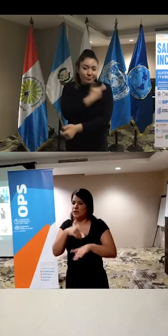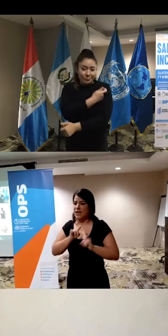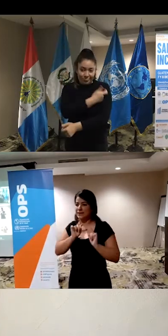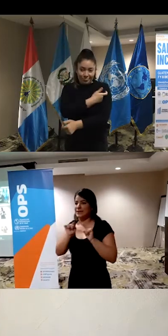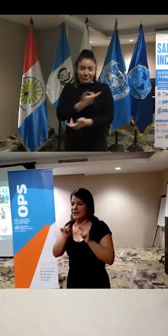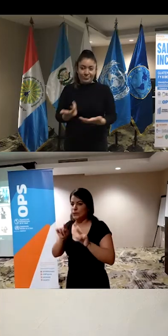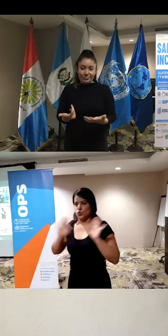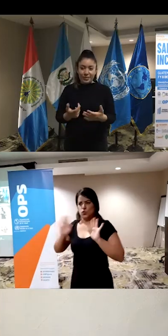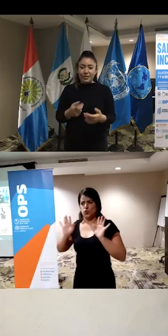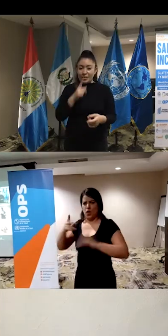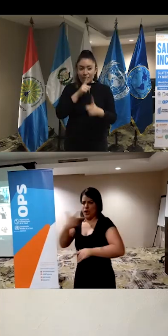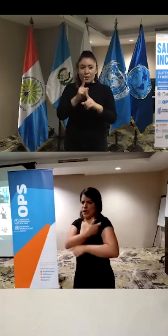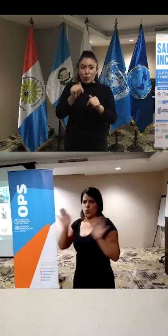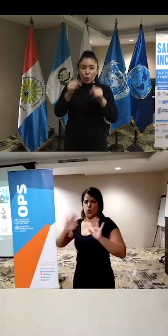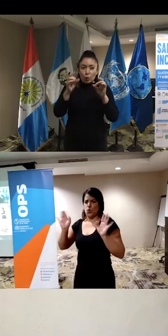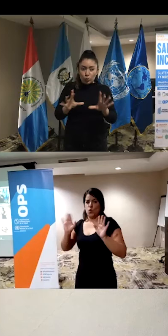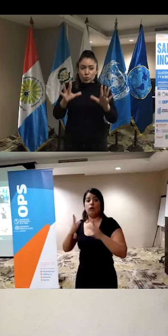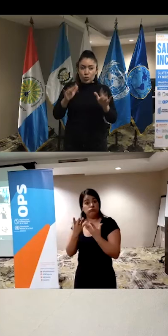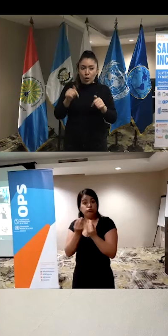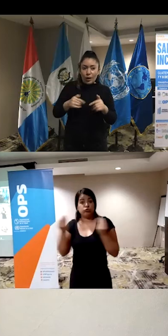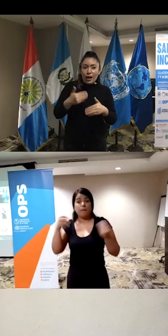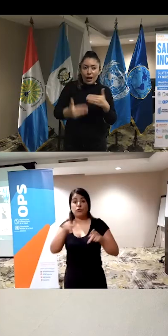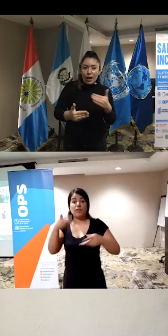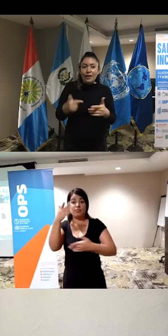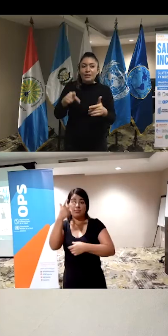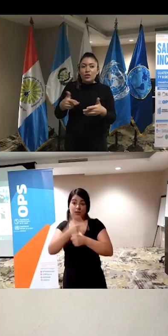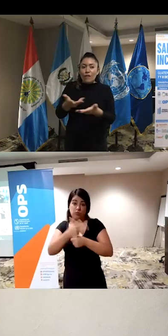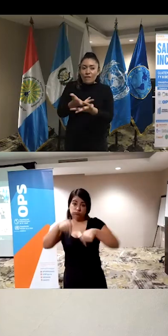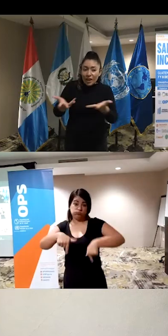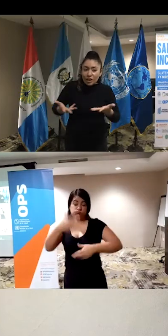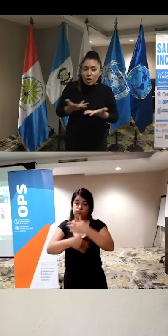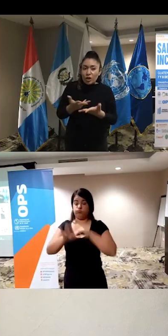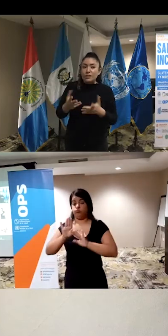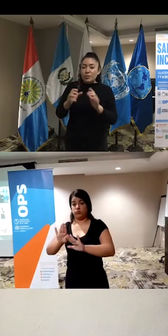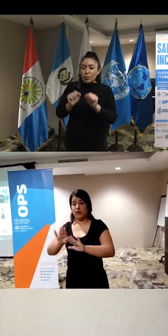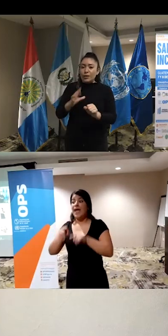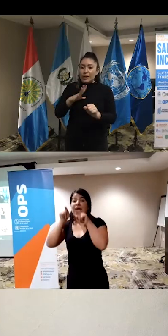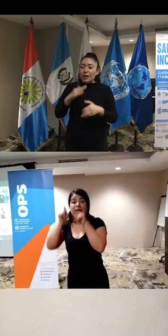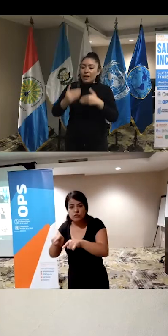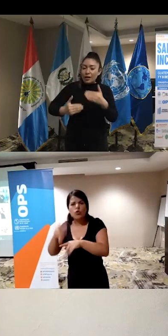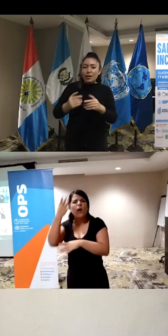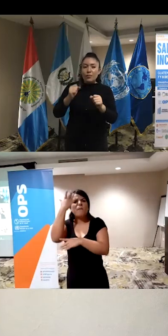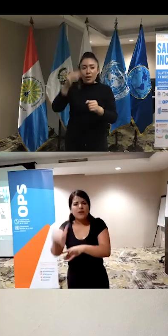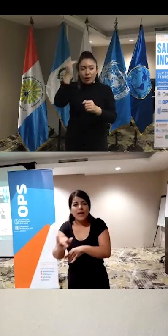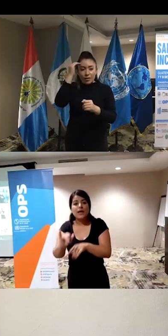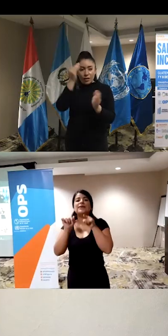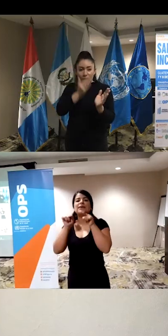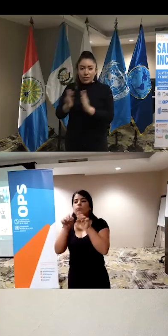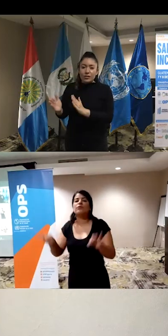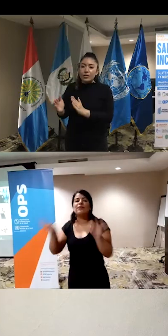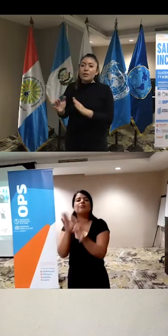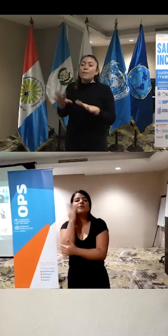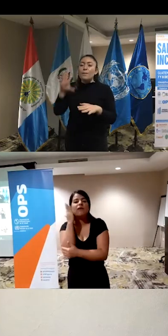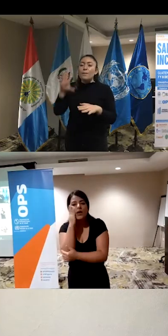vacunación y justamente esos factores no los estamos viendo ni los estamos leyendo porque